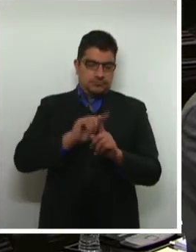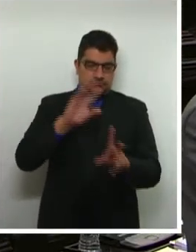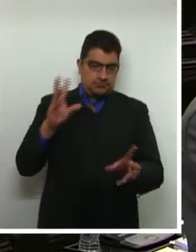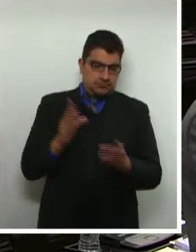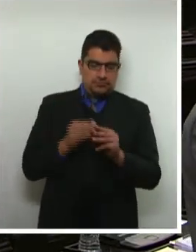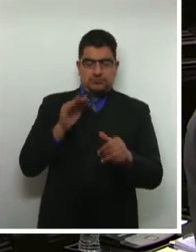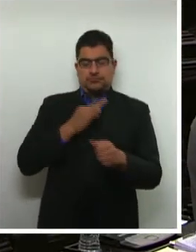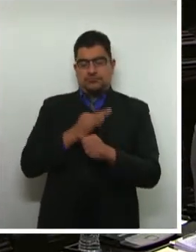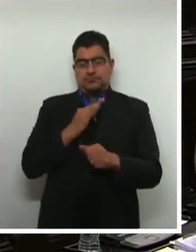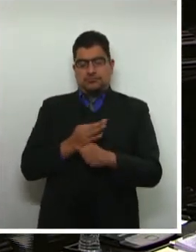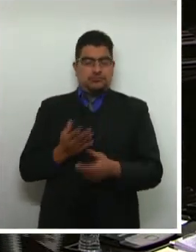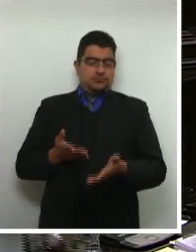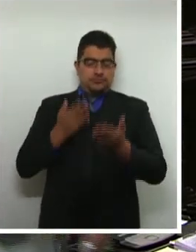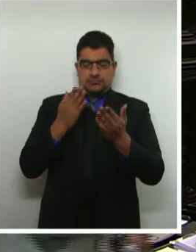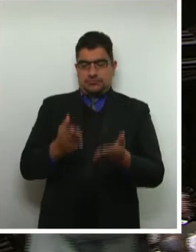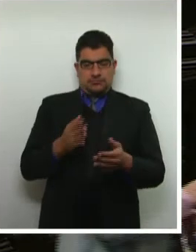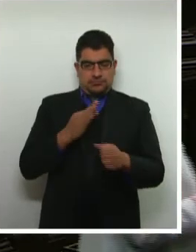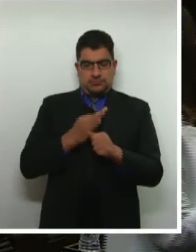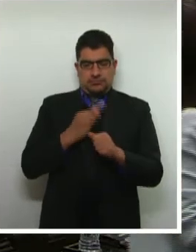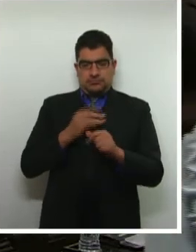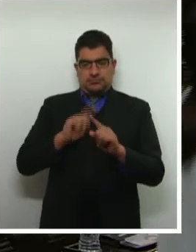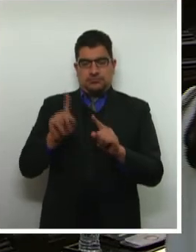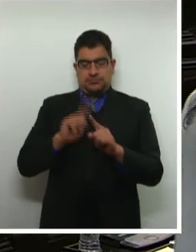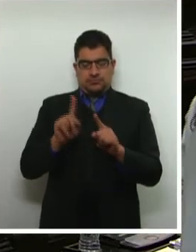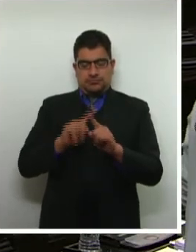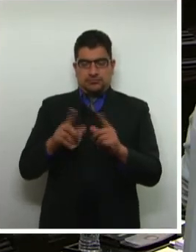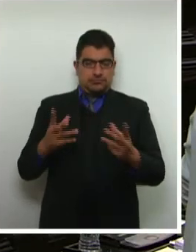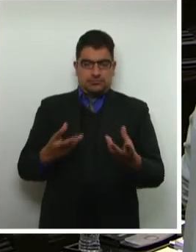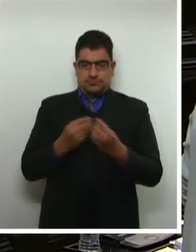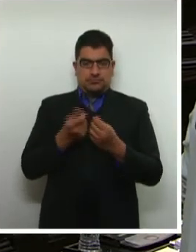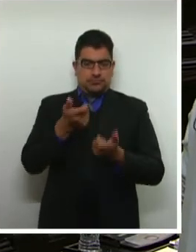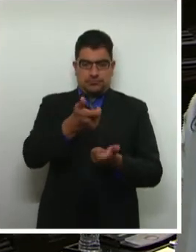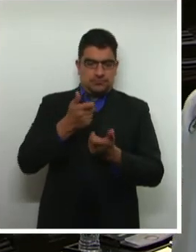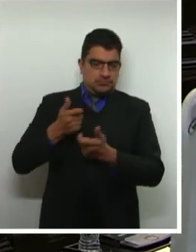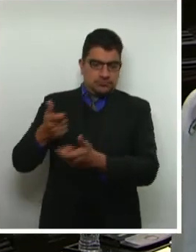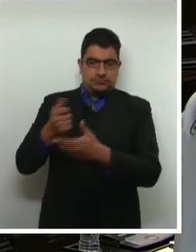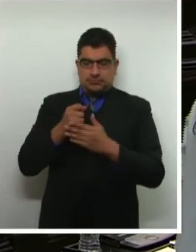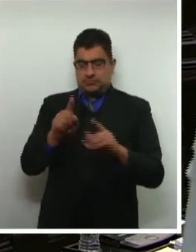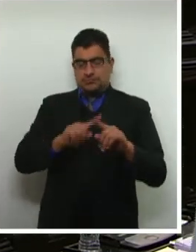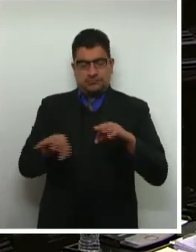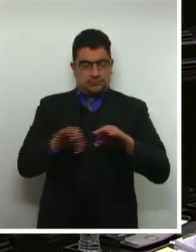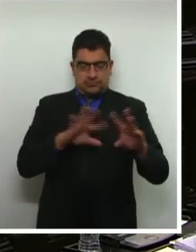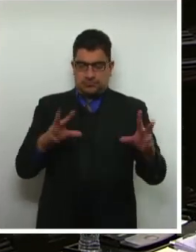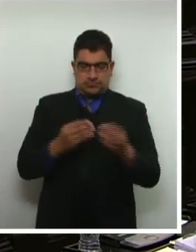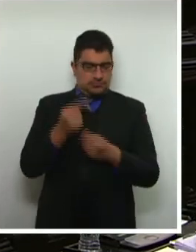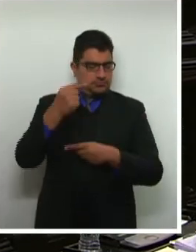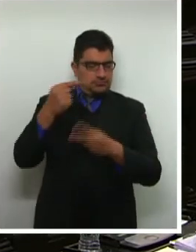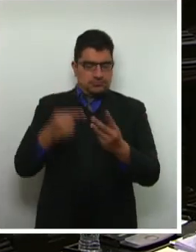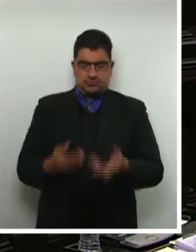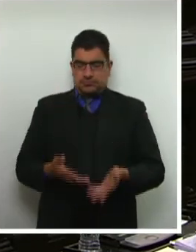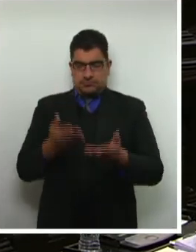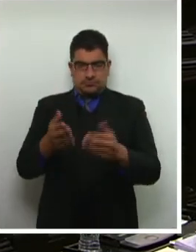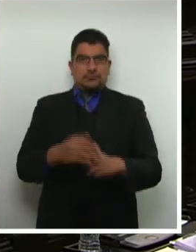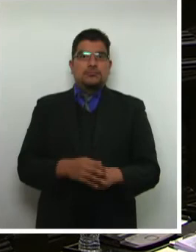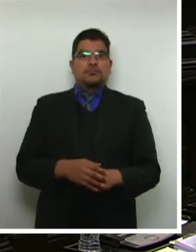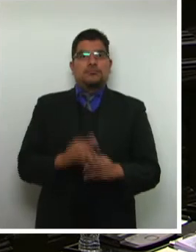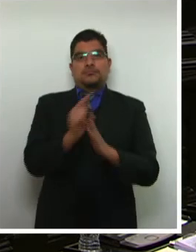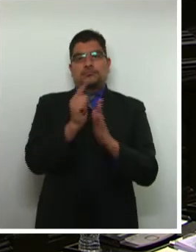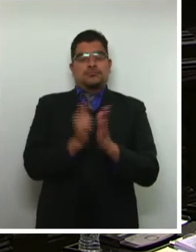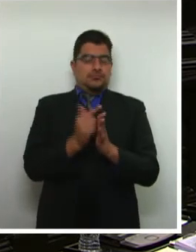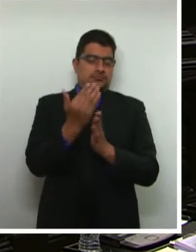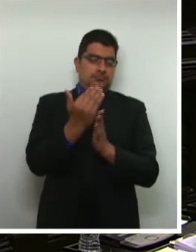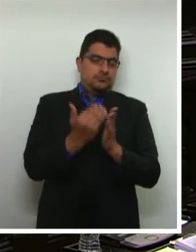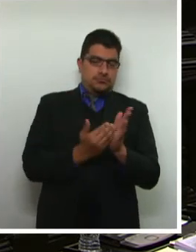y reglamentos establecerán su ámbito de jurisdicción, presupuesto y funciones. En los términos de la ley, el